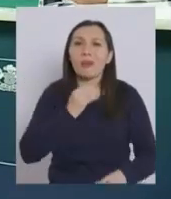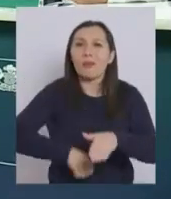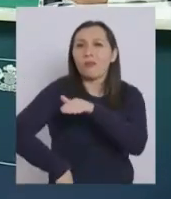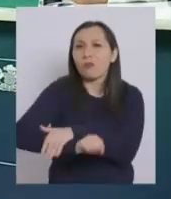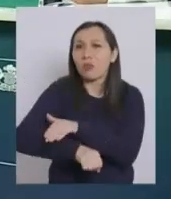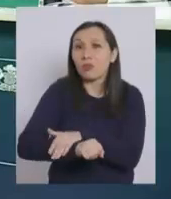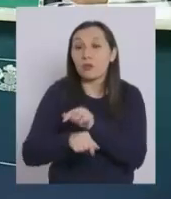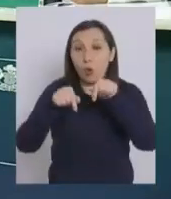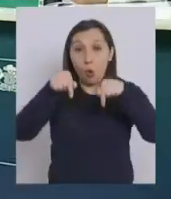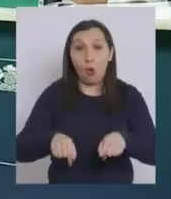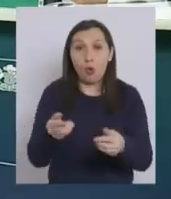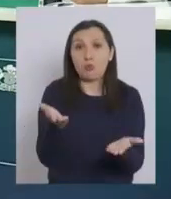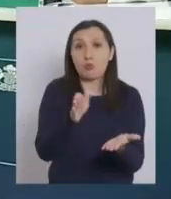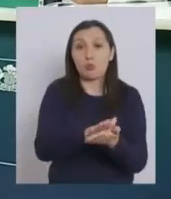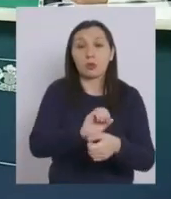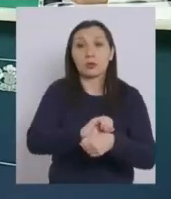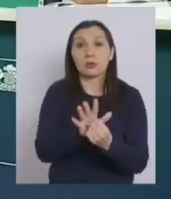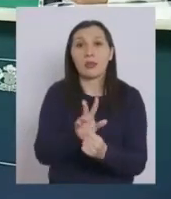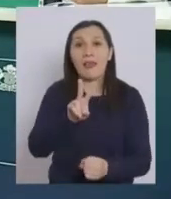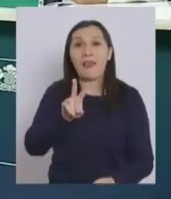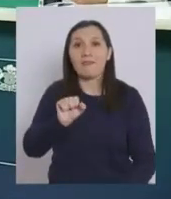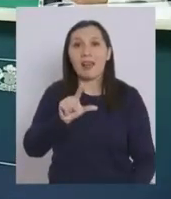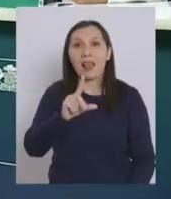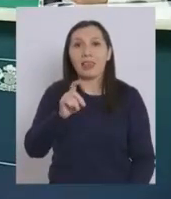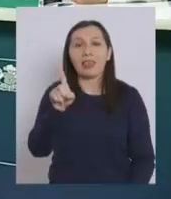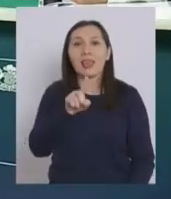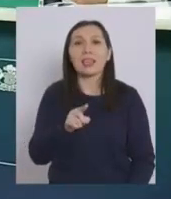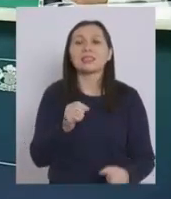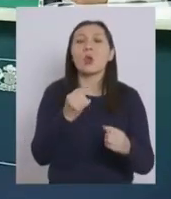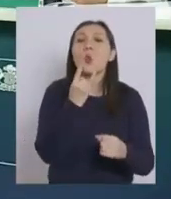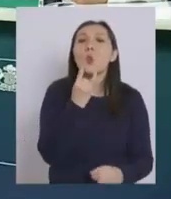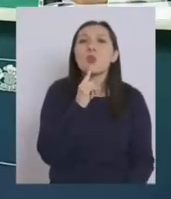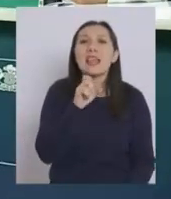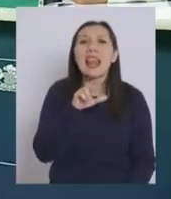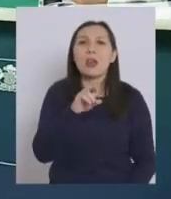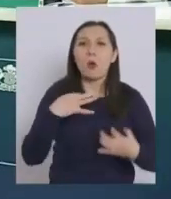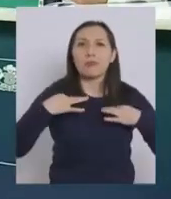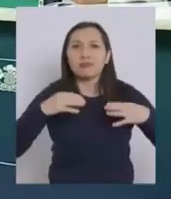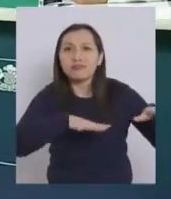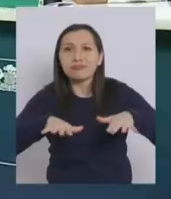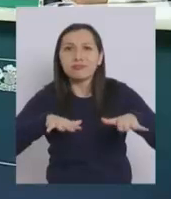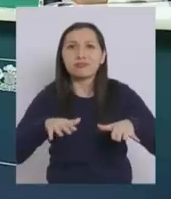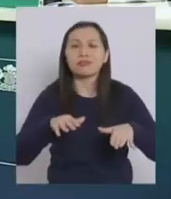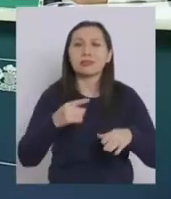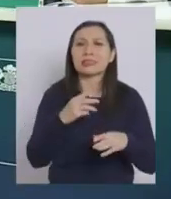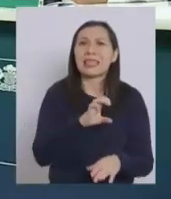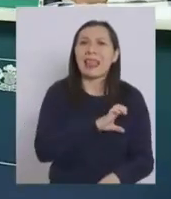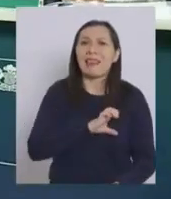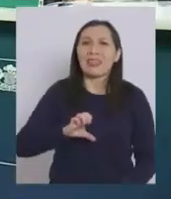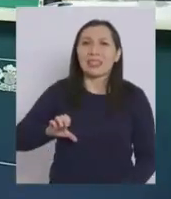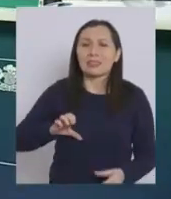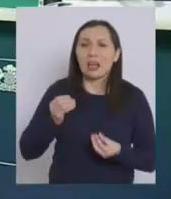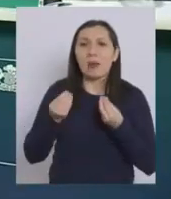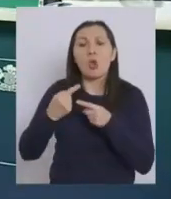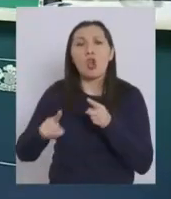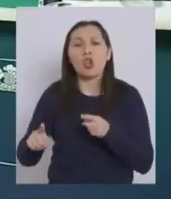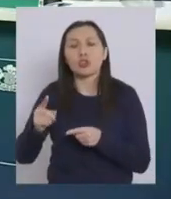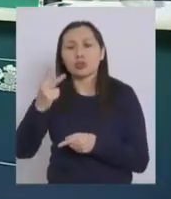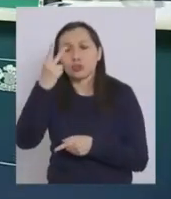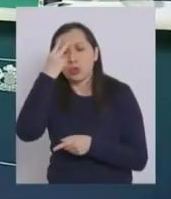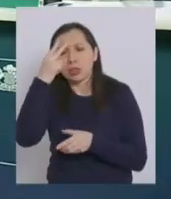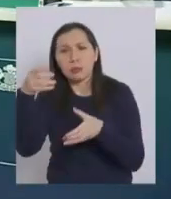fútbol? Hoy falleció de COVID Alejandro Valdés, utilero de Everton. Hubo también un brote en Curicó Unido. ¿Cómo se entiende